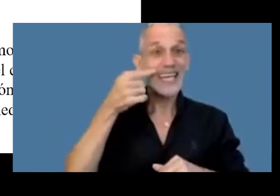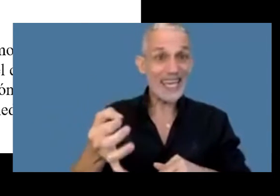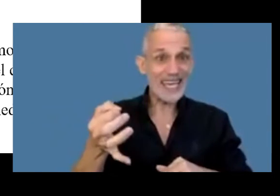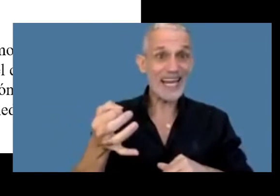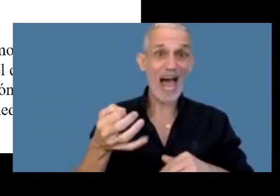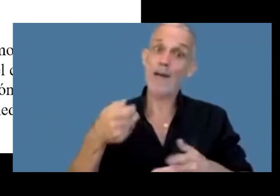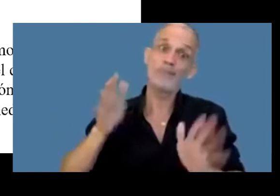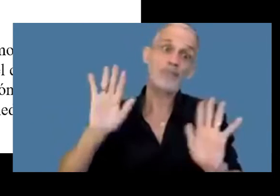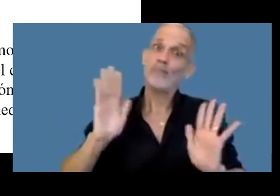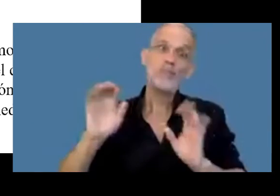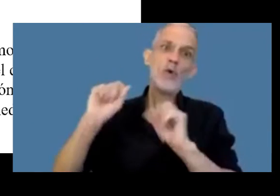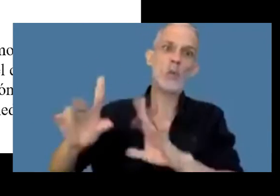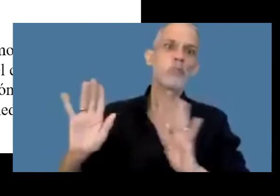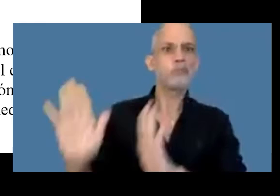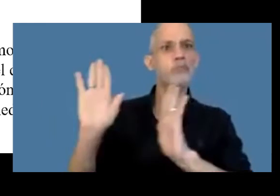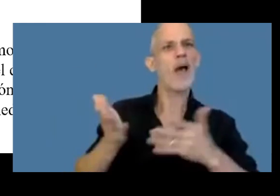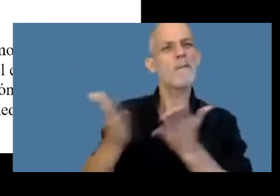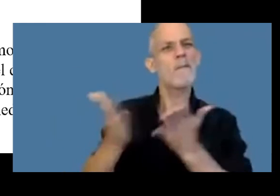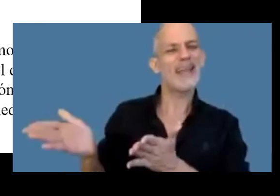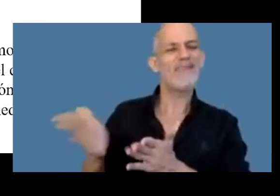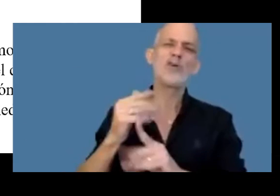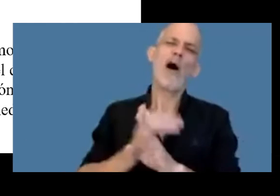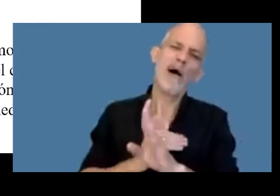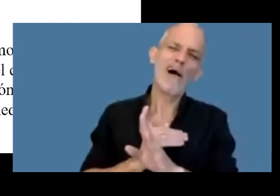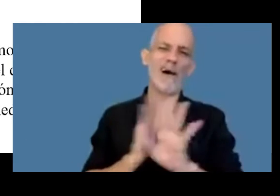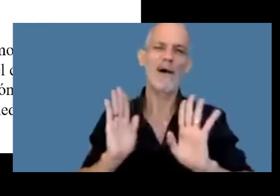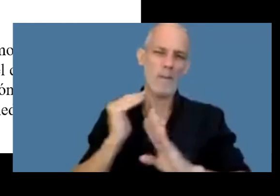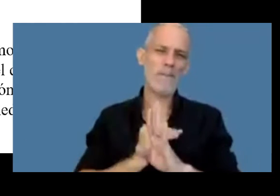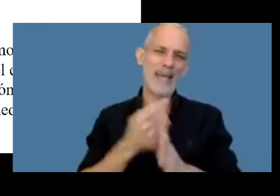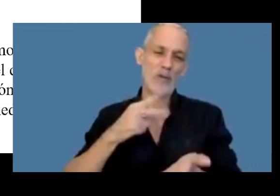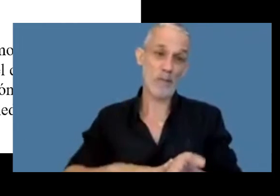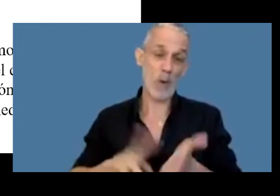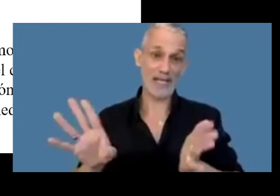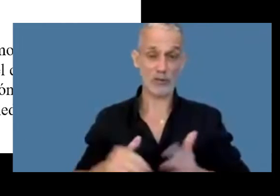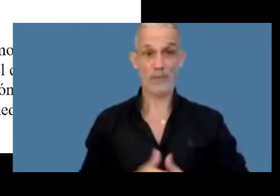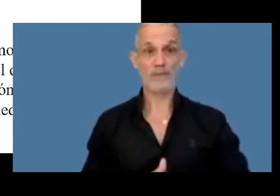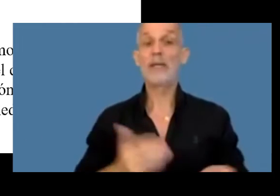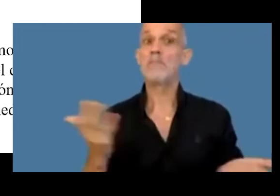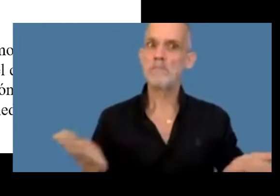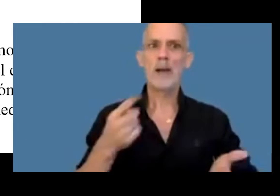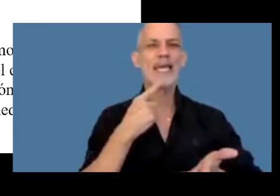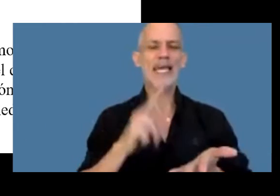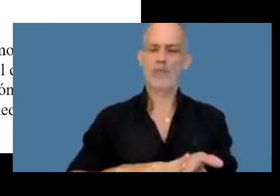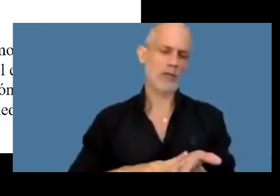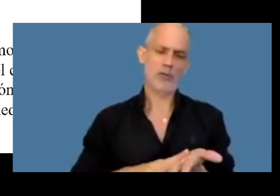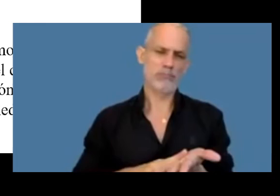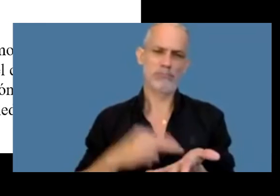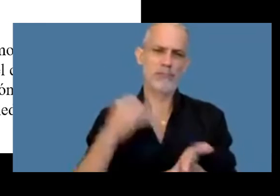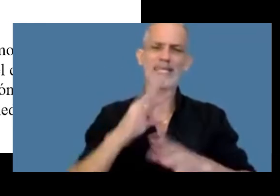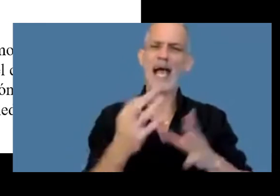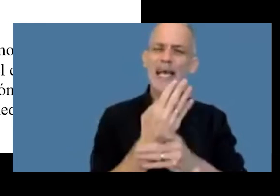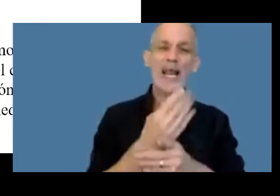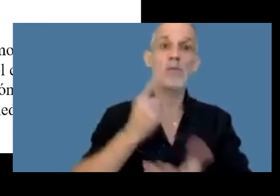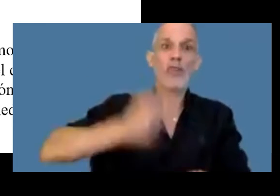sus propietarios se beneficiaban con una rebaja, ¿sí? Bueno, este impuesto, fíjense que fue creado por decreto